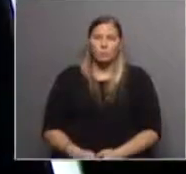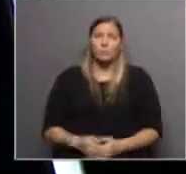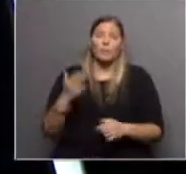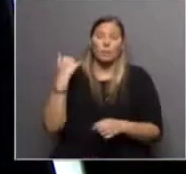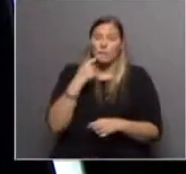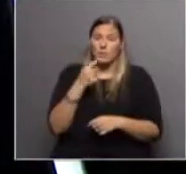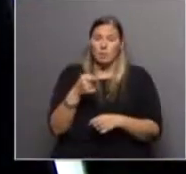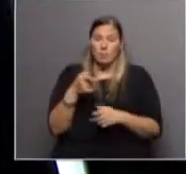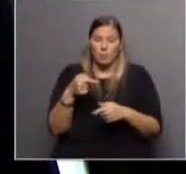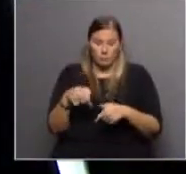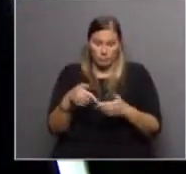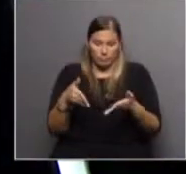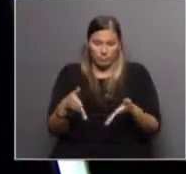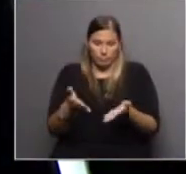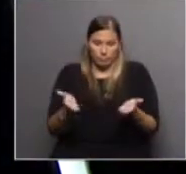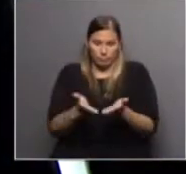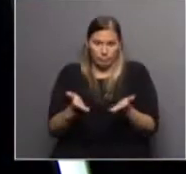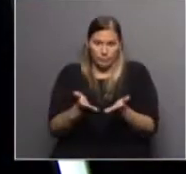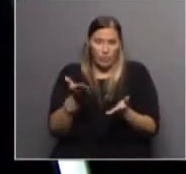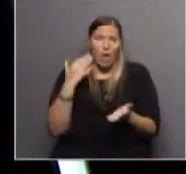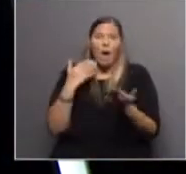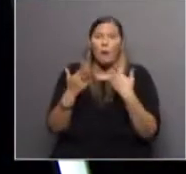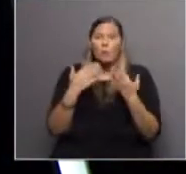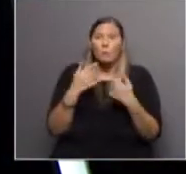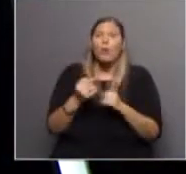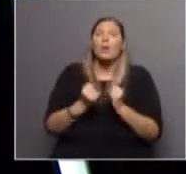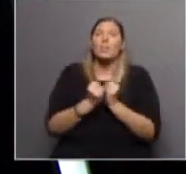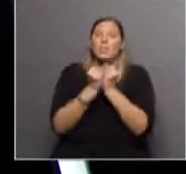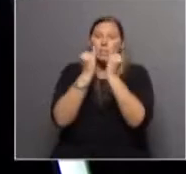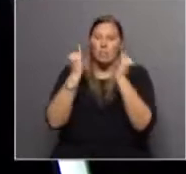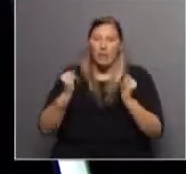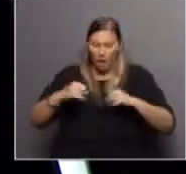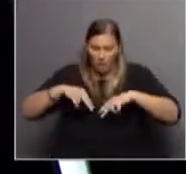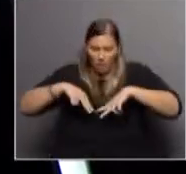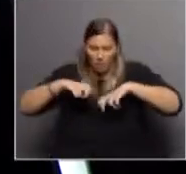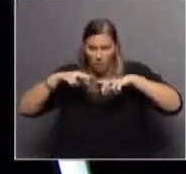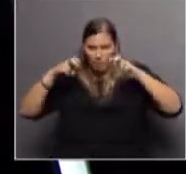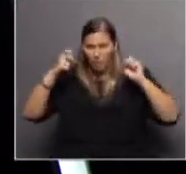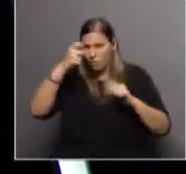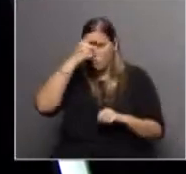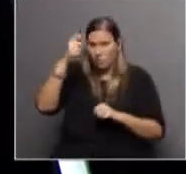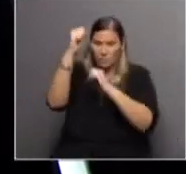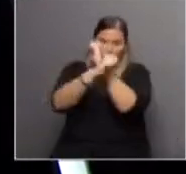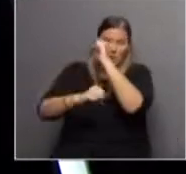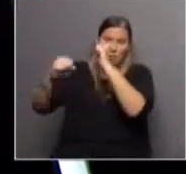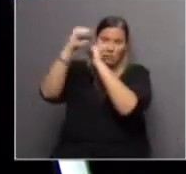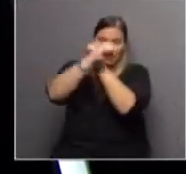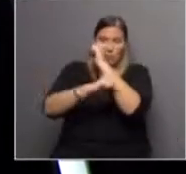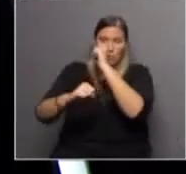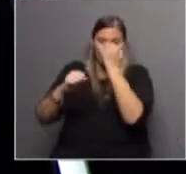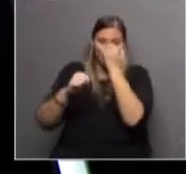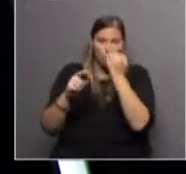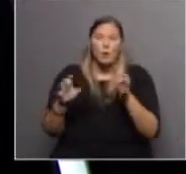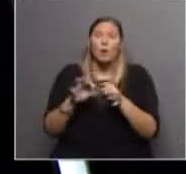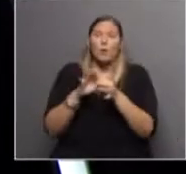Y como decíamos, ¿no? Estamos transitando, hablábamos en el arranque del Día del Investigador de la Ciencia y la Tecnología,